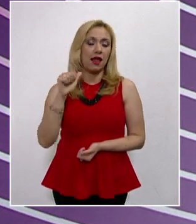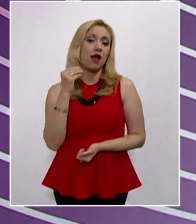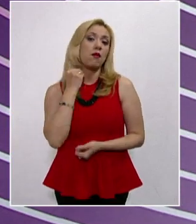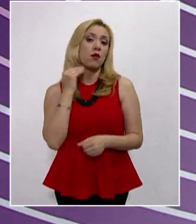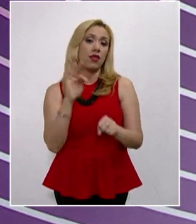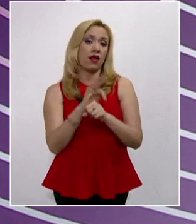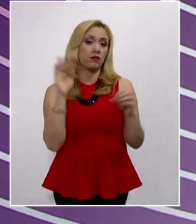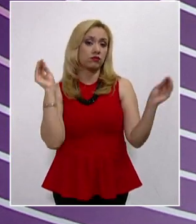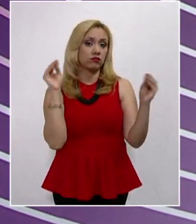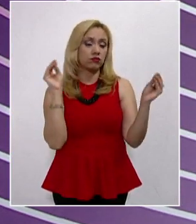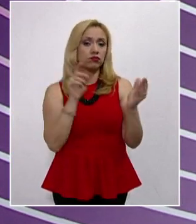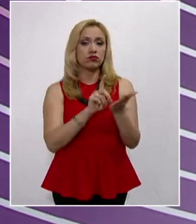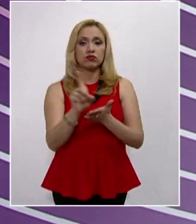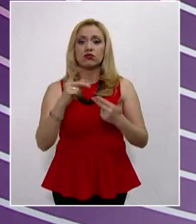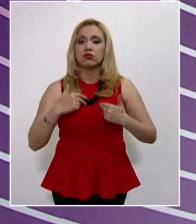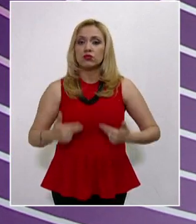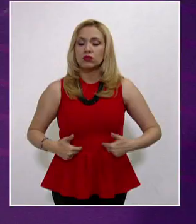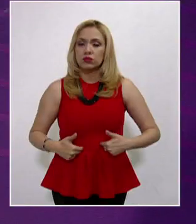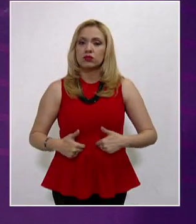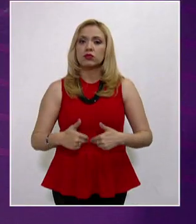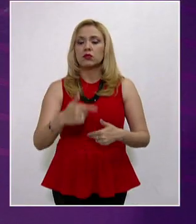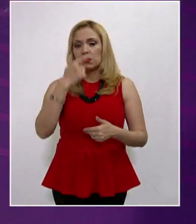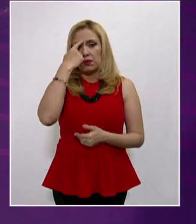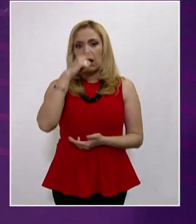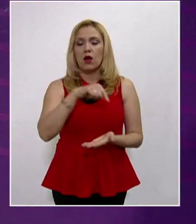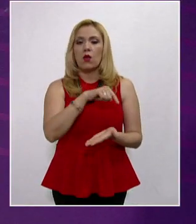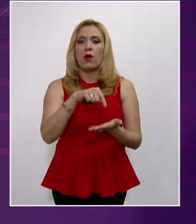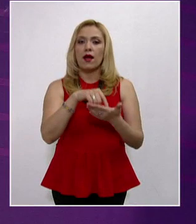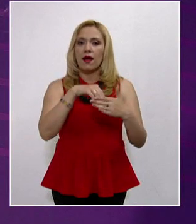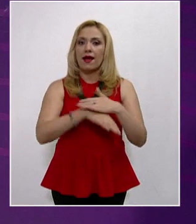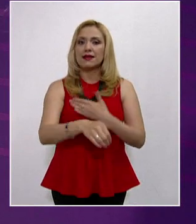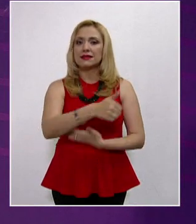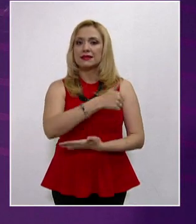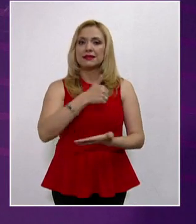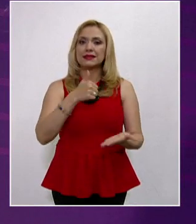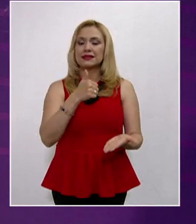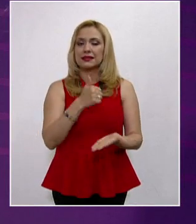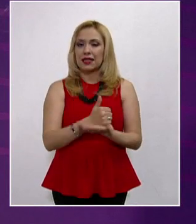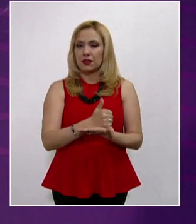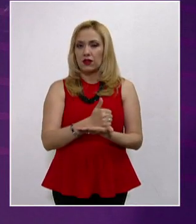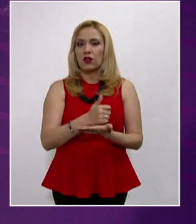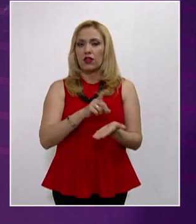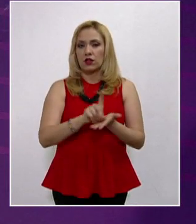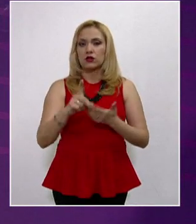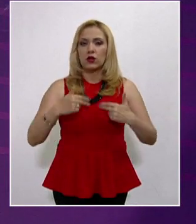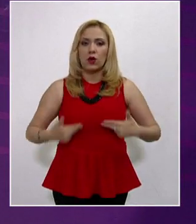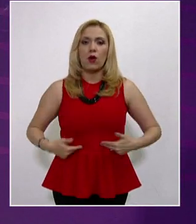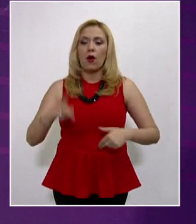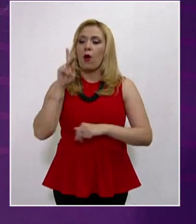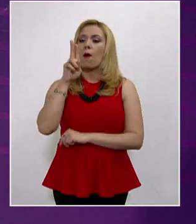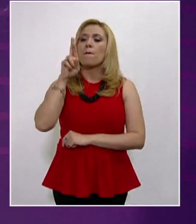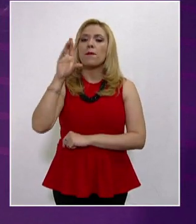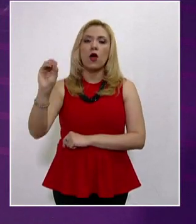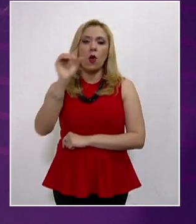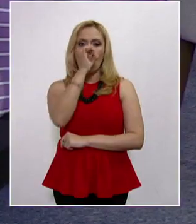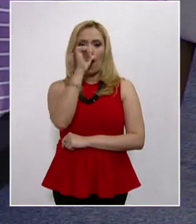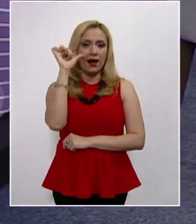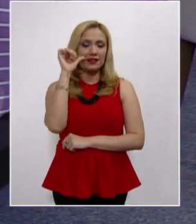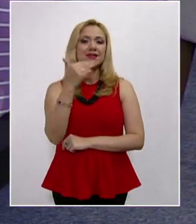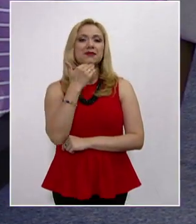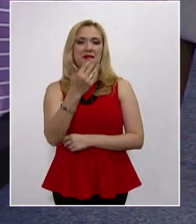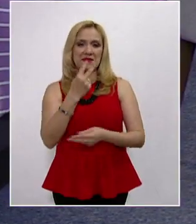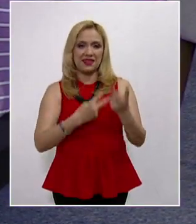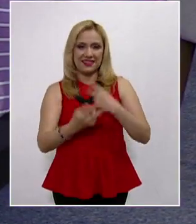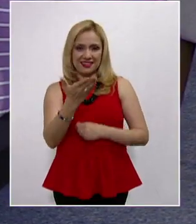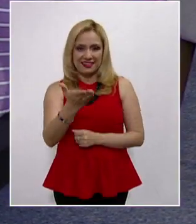defensora de los derechos humanos, colaboradora en el Centro de Derechos Humanos Miguel Agustín Pro Juárez. Sí. Bienvenida, María Luisa. Buenos